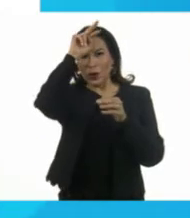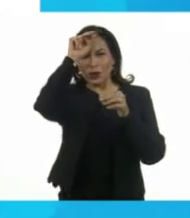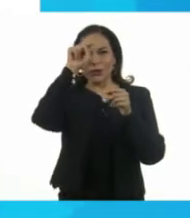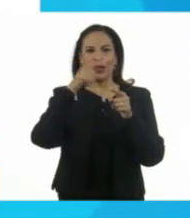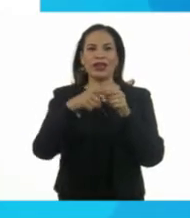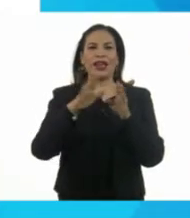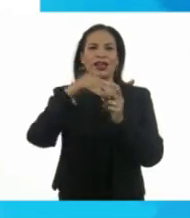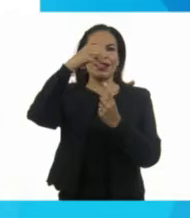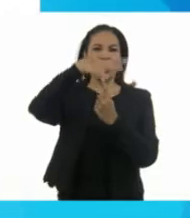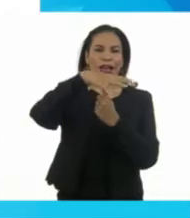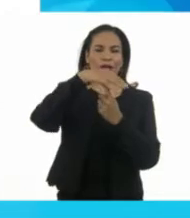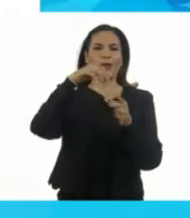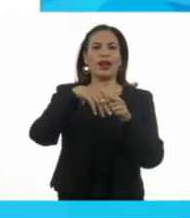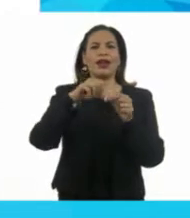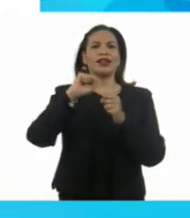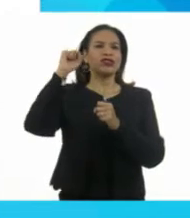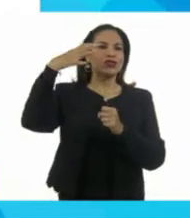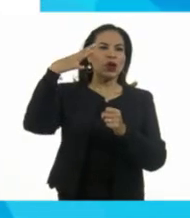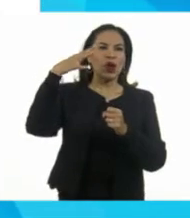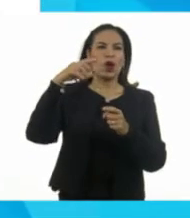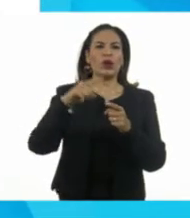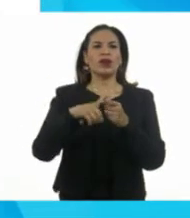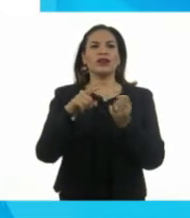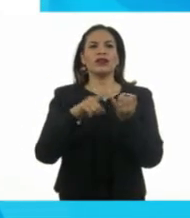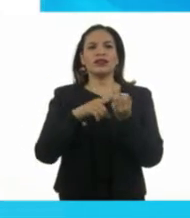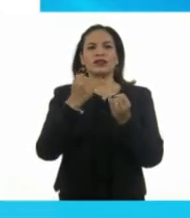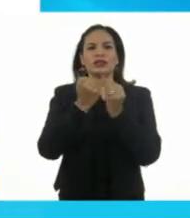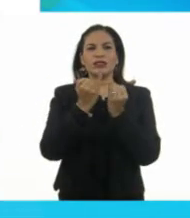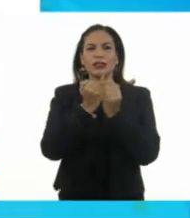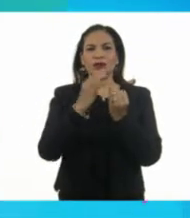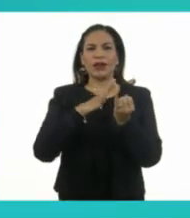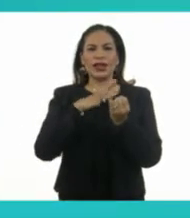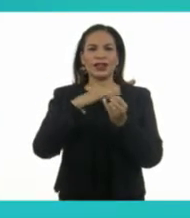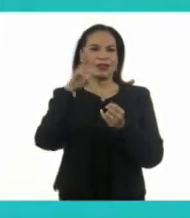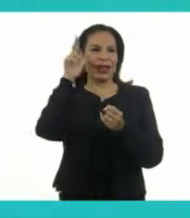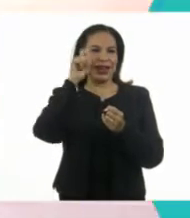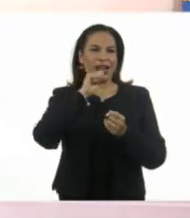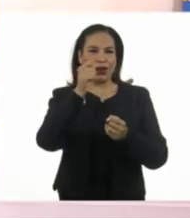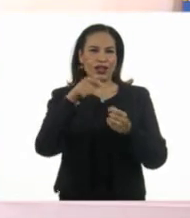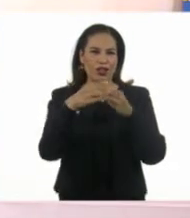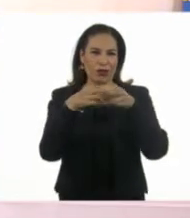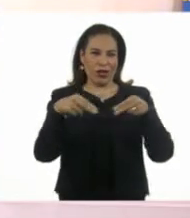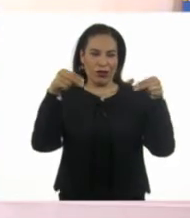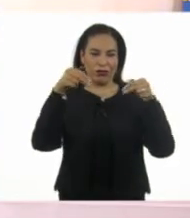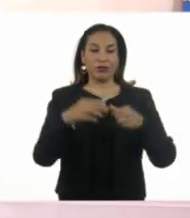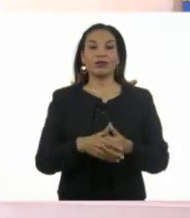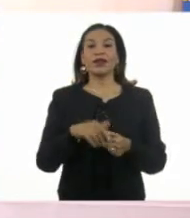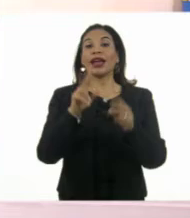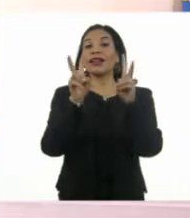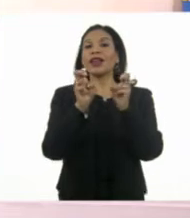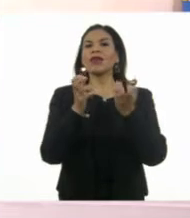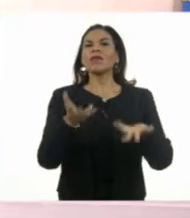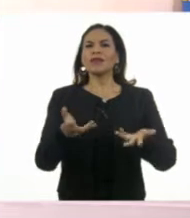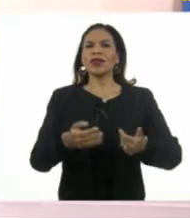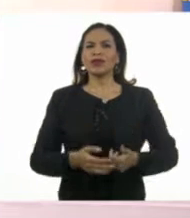sol, un melón y una zanahoria. ¿Ya lo están buscando? Y el tema